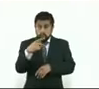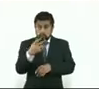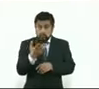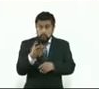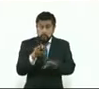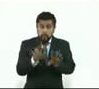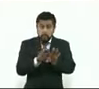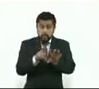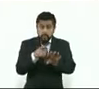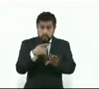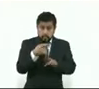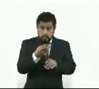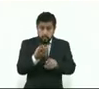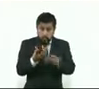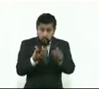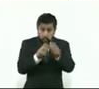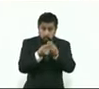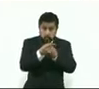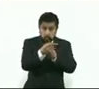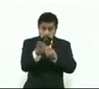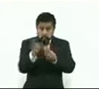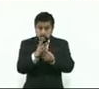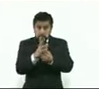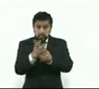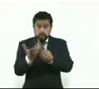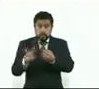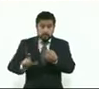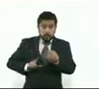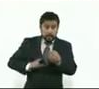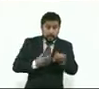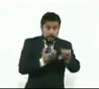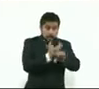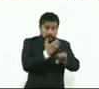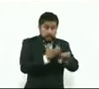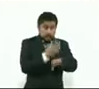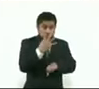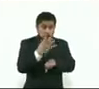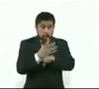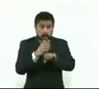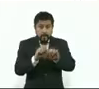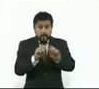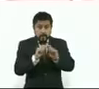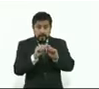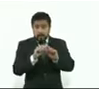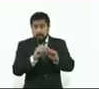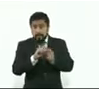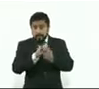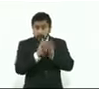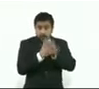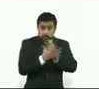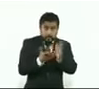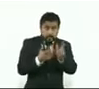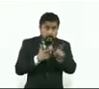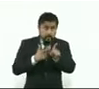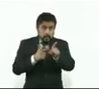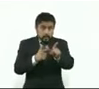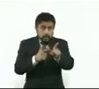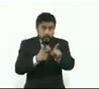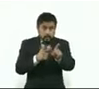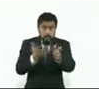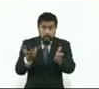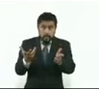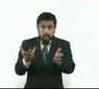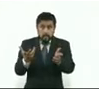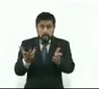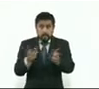otros gobernadores alguna acción legal, cívica, para que se pueda llevar a cabo? No, entiendo que las asociaciones van a